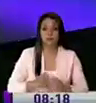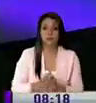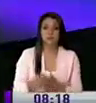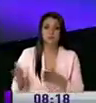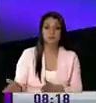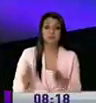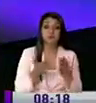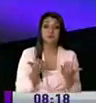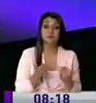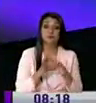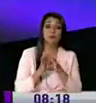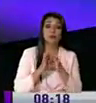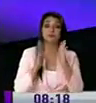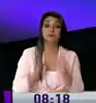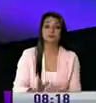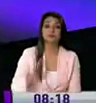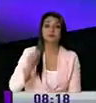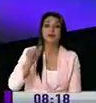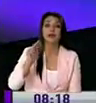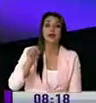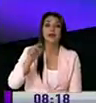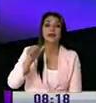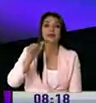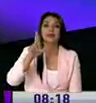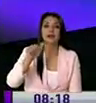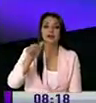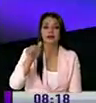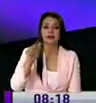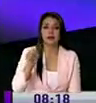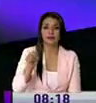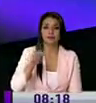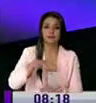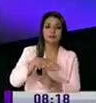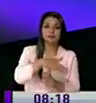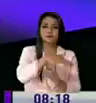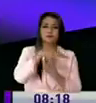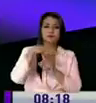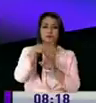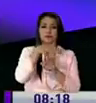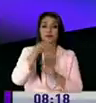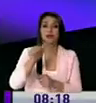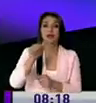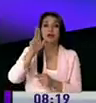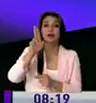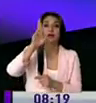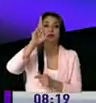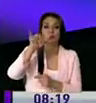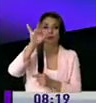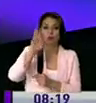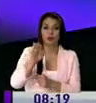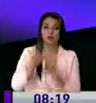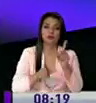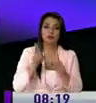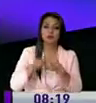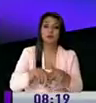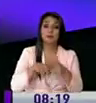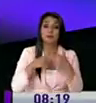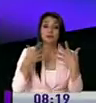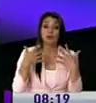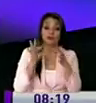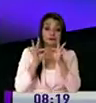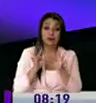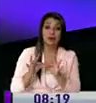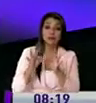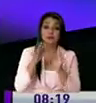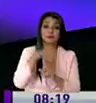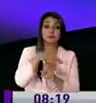Vamos ahora con Andrea Orbe. Ella está en el Parque Nueva Aurora, en la calle Luis Chipantiza. Los moradores informan sobre el inicio de las obras en el